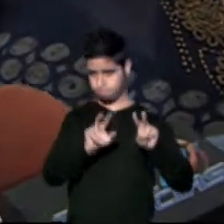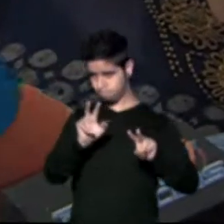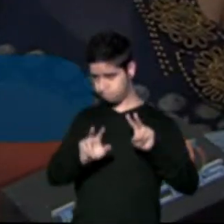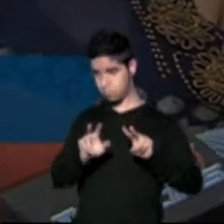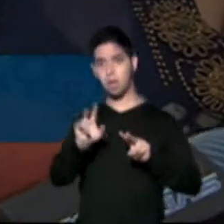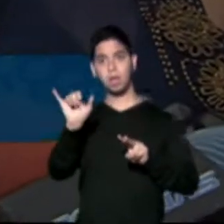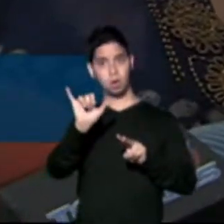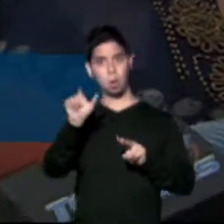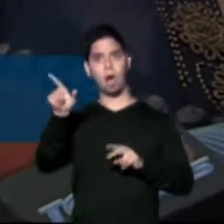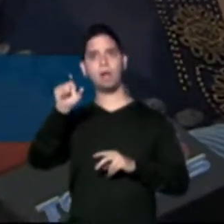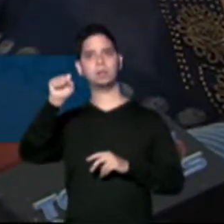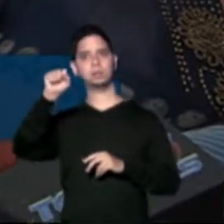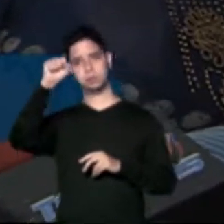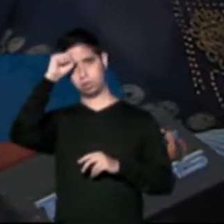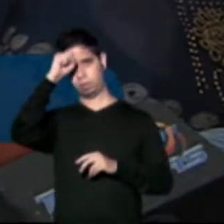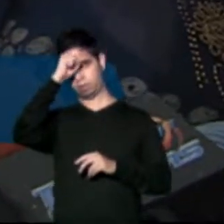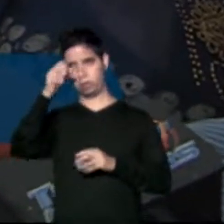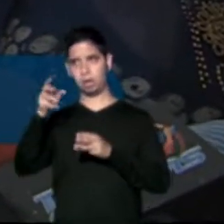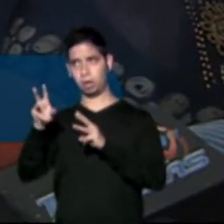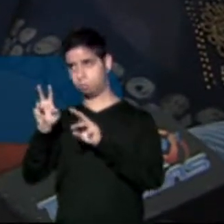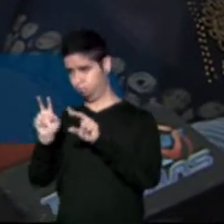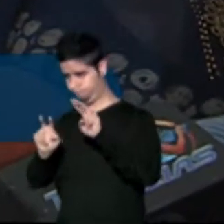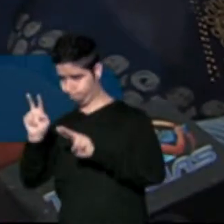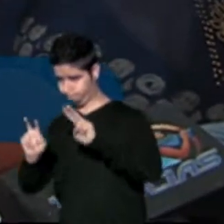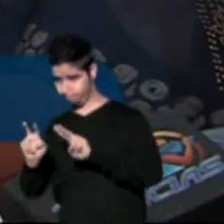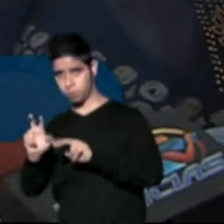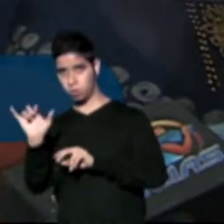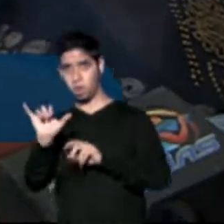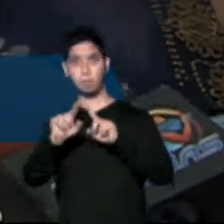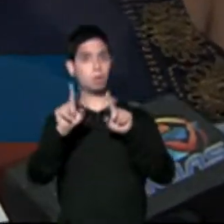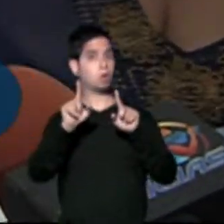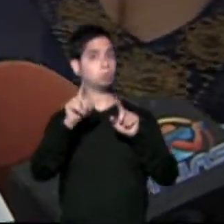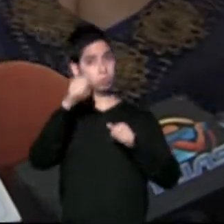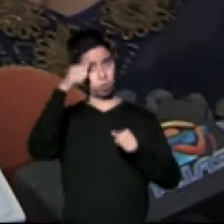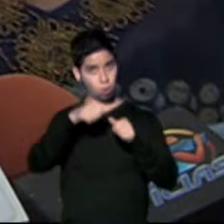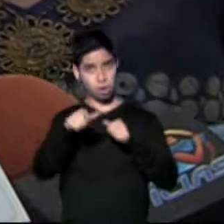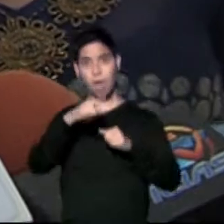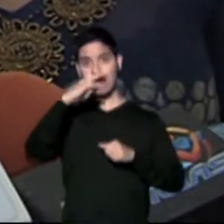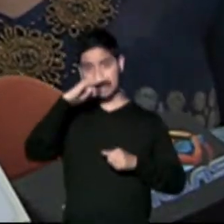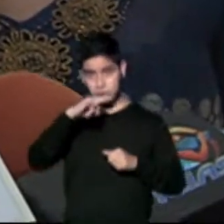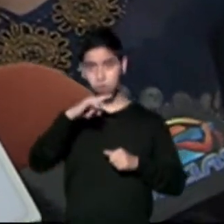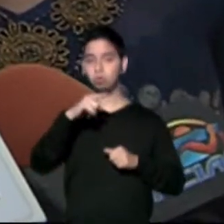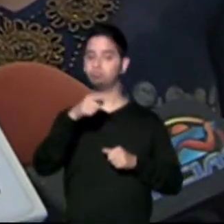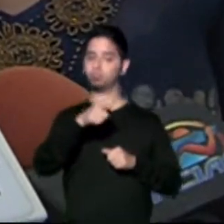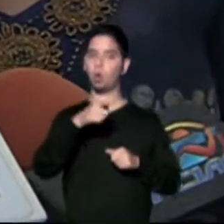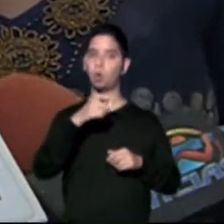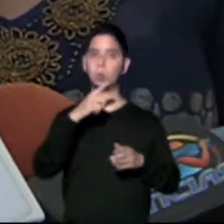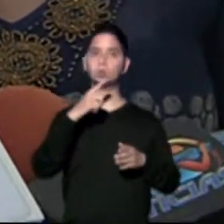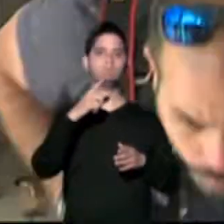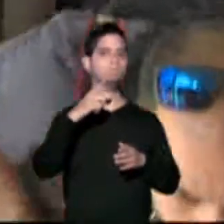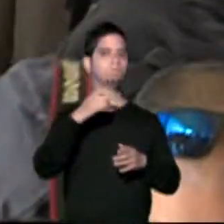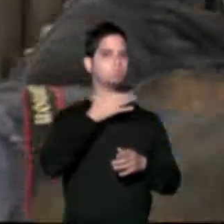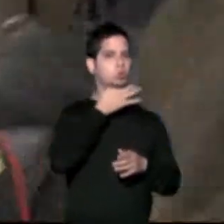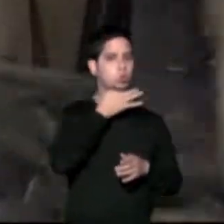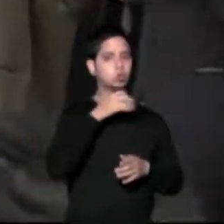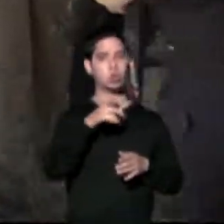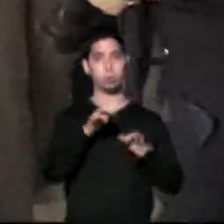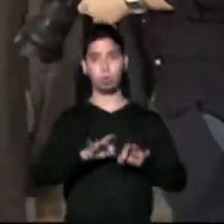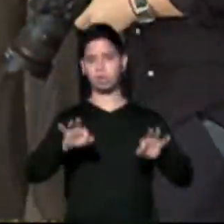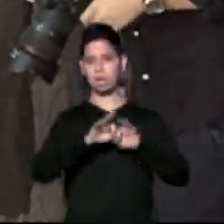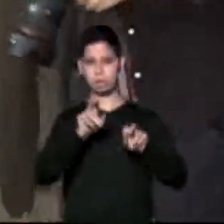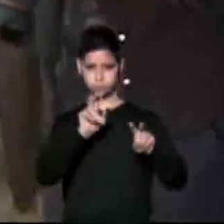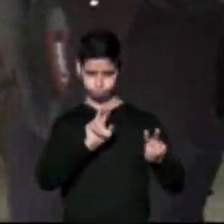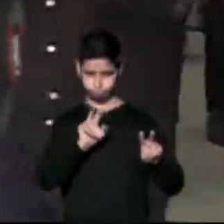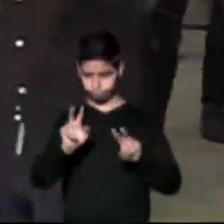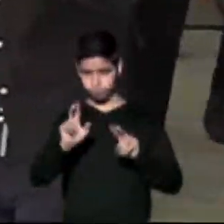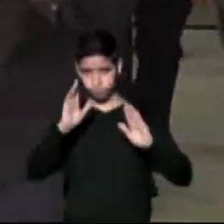Sebastián, pero la exhortación a los padres es que recuerden que los niños, son curiosos, vamos a ser vigilantes. El año pasado